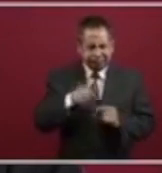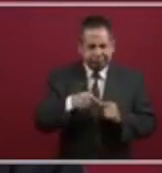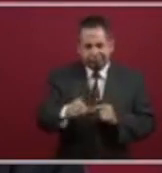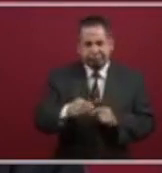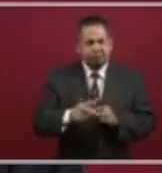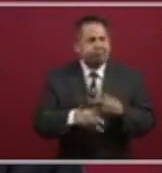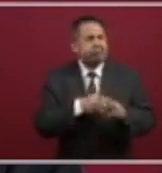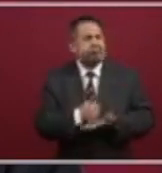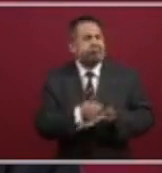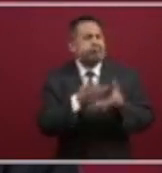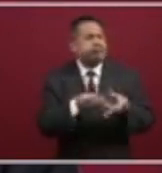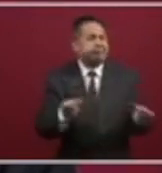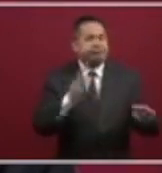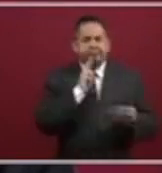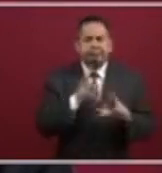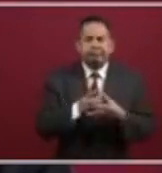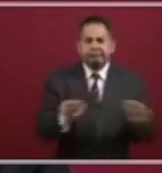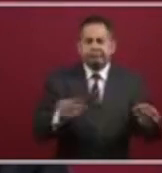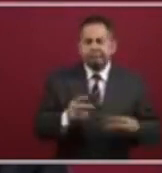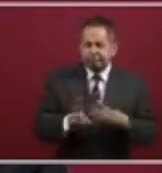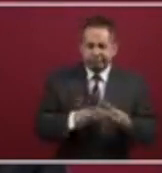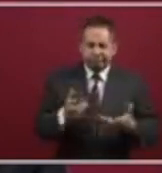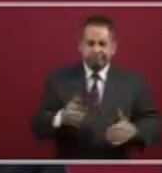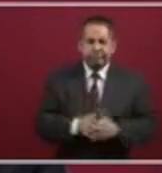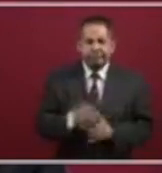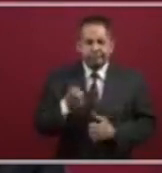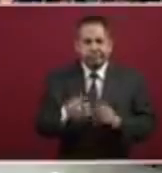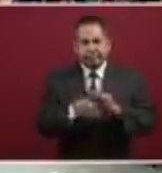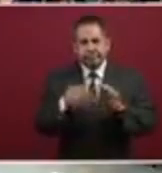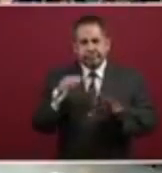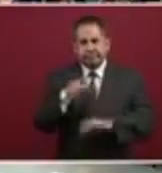va a resolverse este asunto.